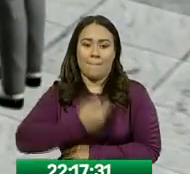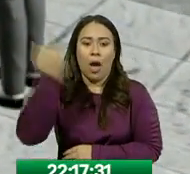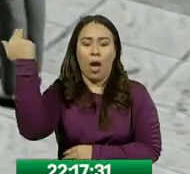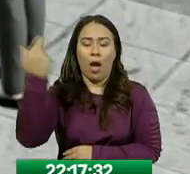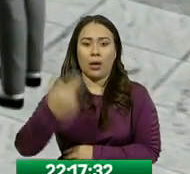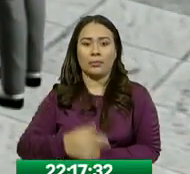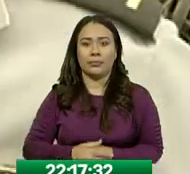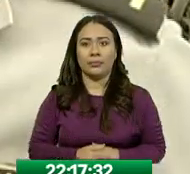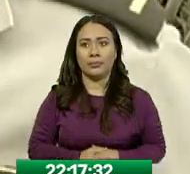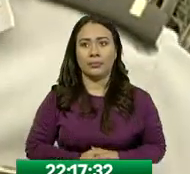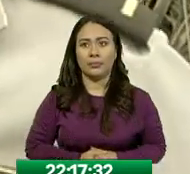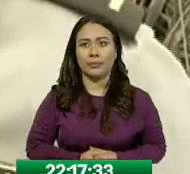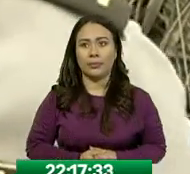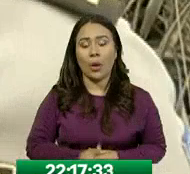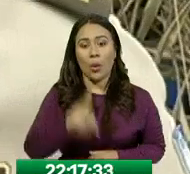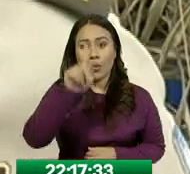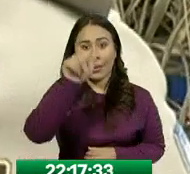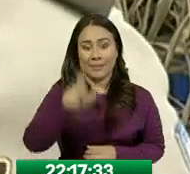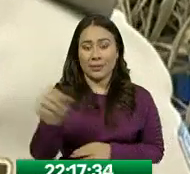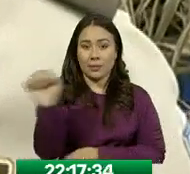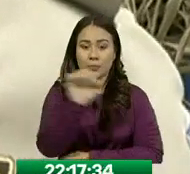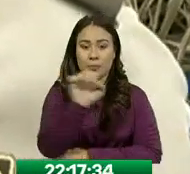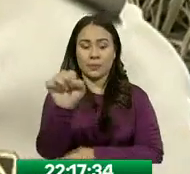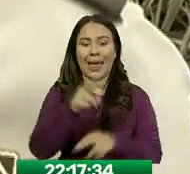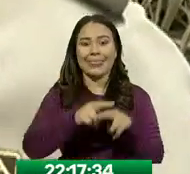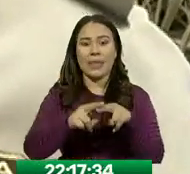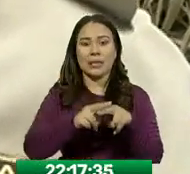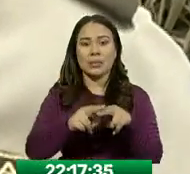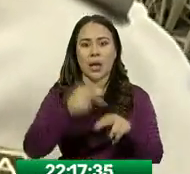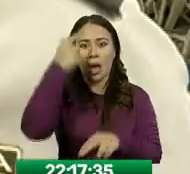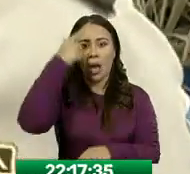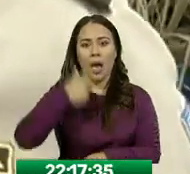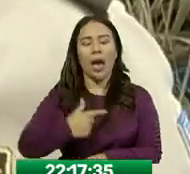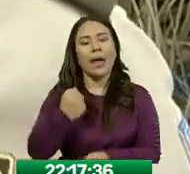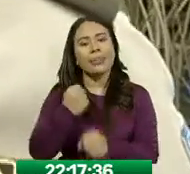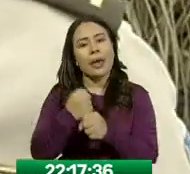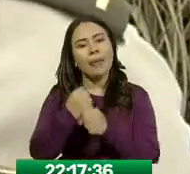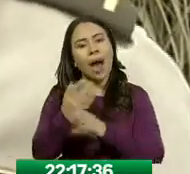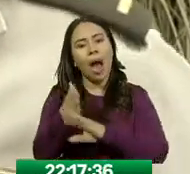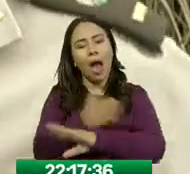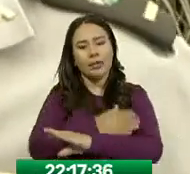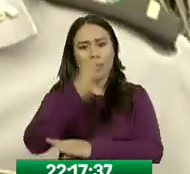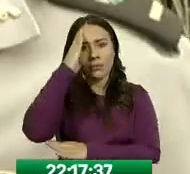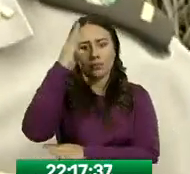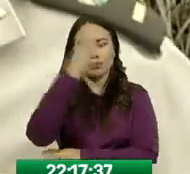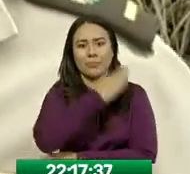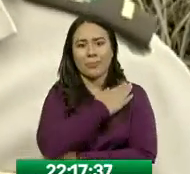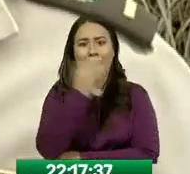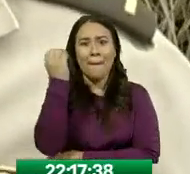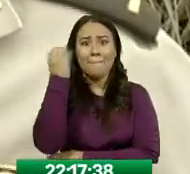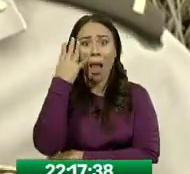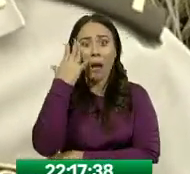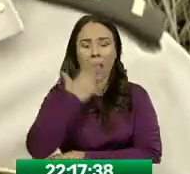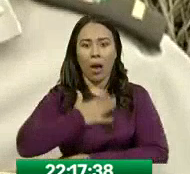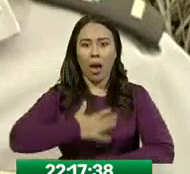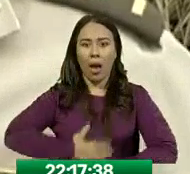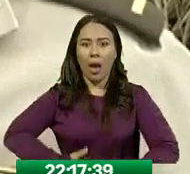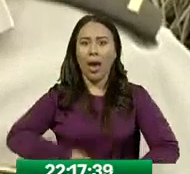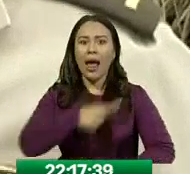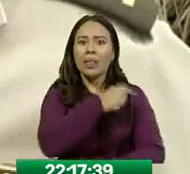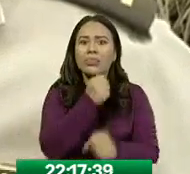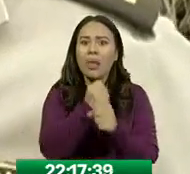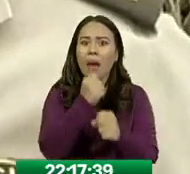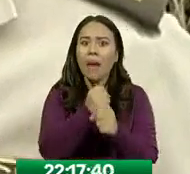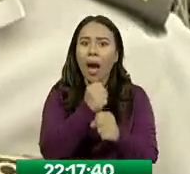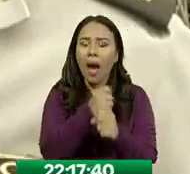disparo. Uno de ellos, el que manejaba el taxi, es un marino, el que estaba manejando el